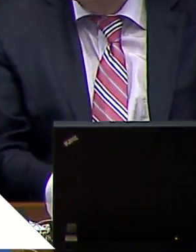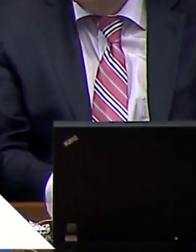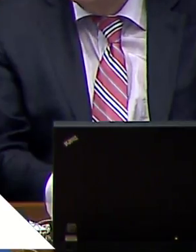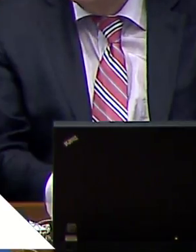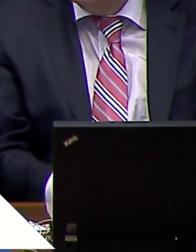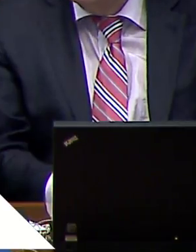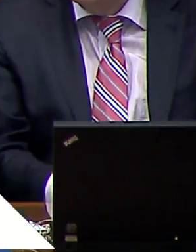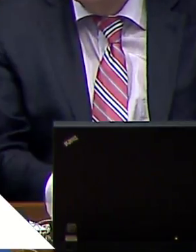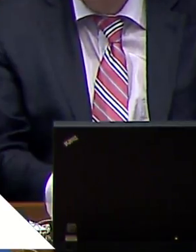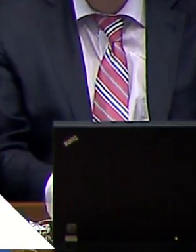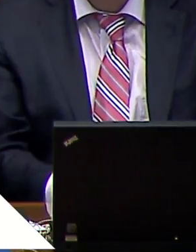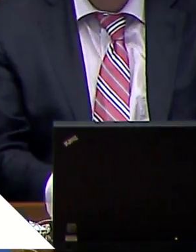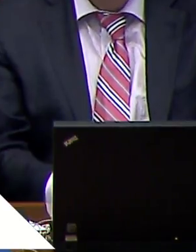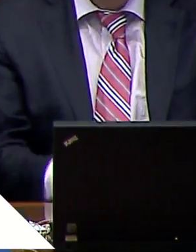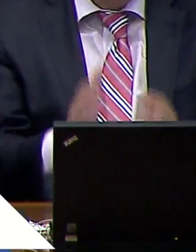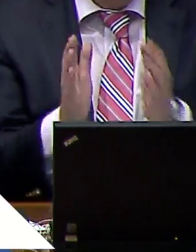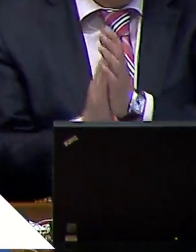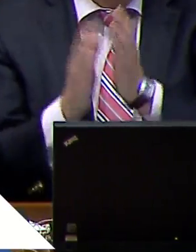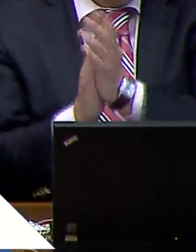Quilicura que nos visitan